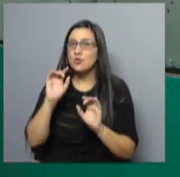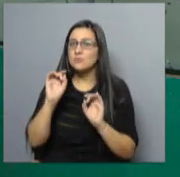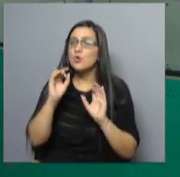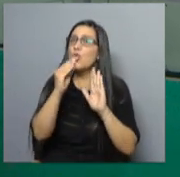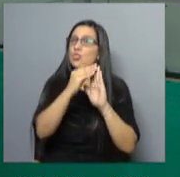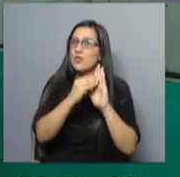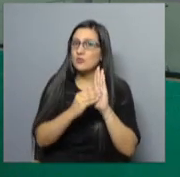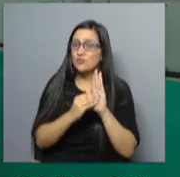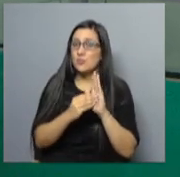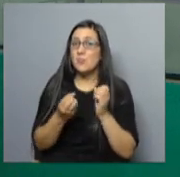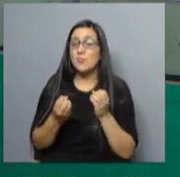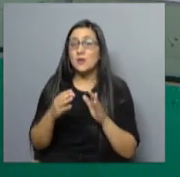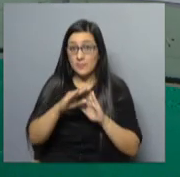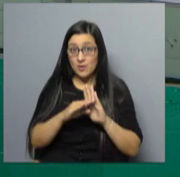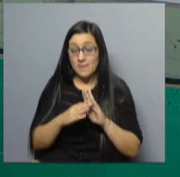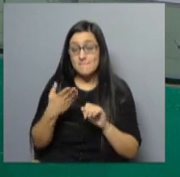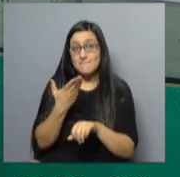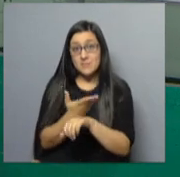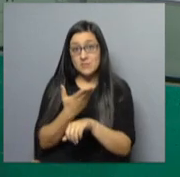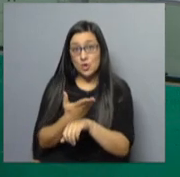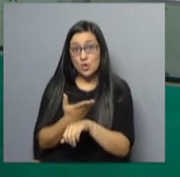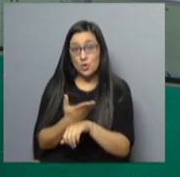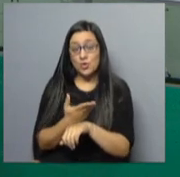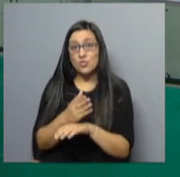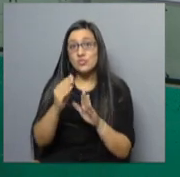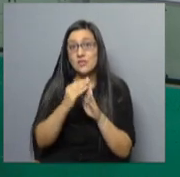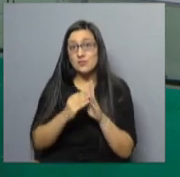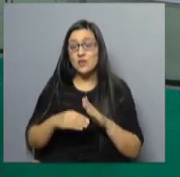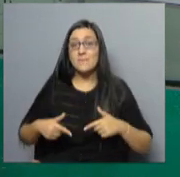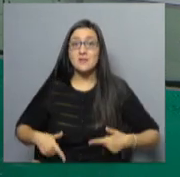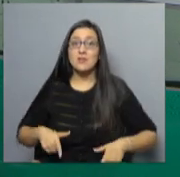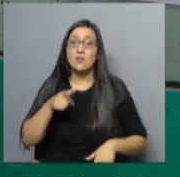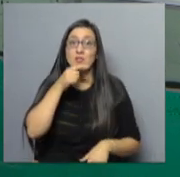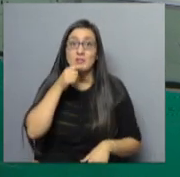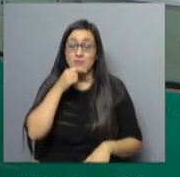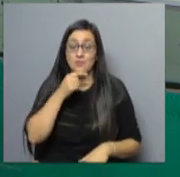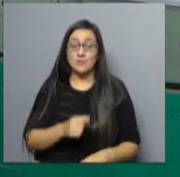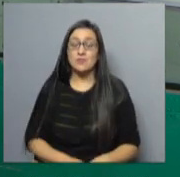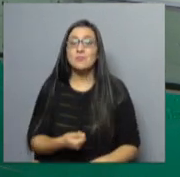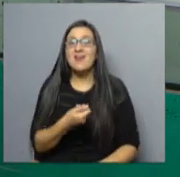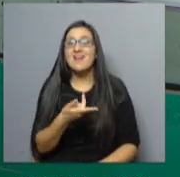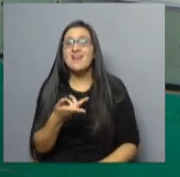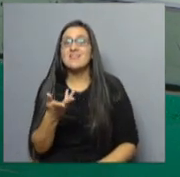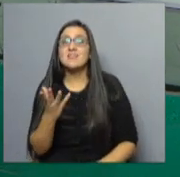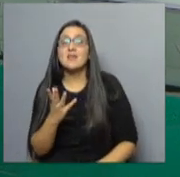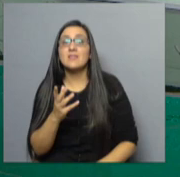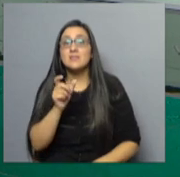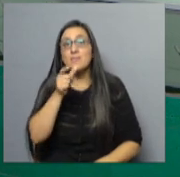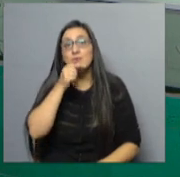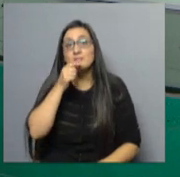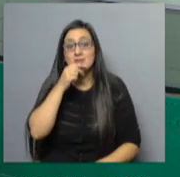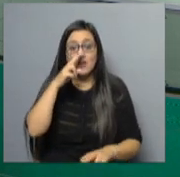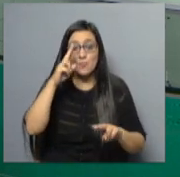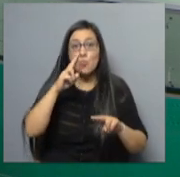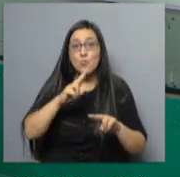solicitó datos al ministerio del interior que tiene que ver con justamente sobre la cantidad de policías que ha muerto en los últimos